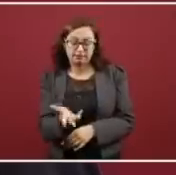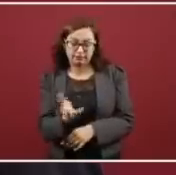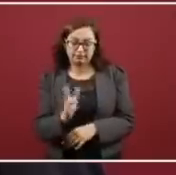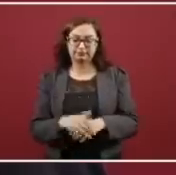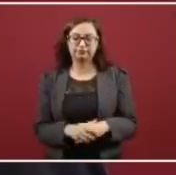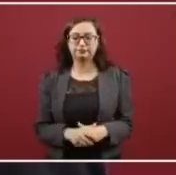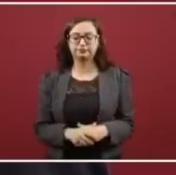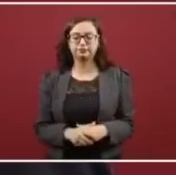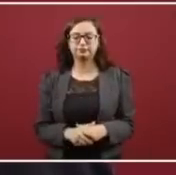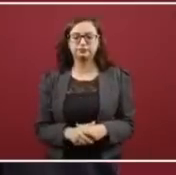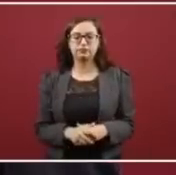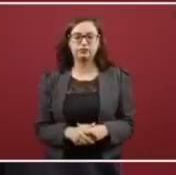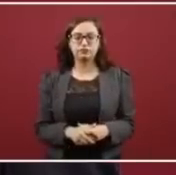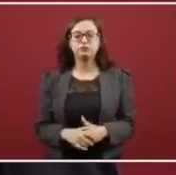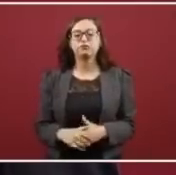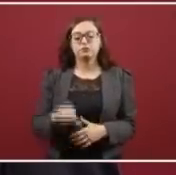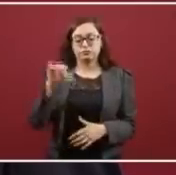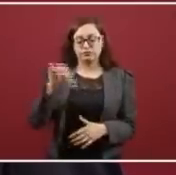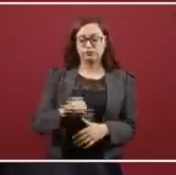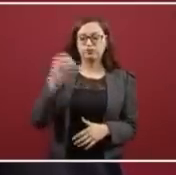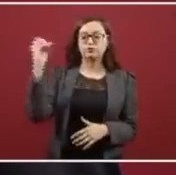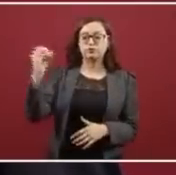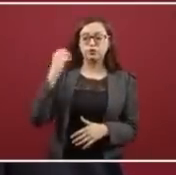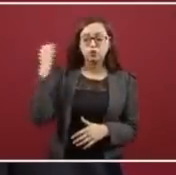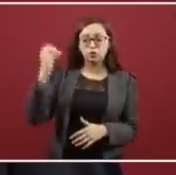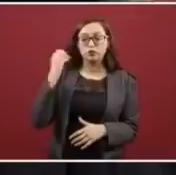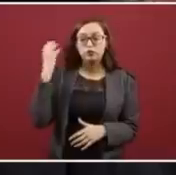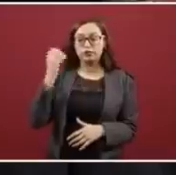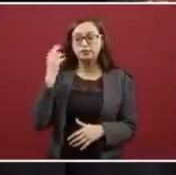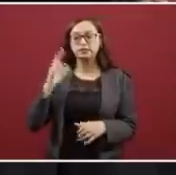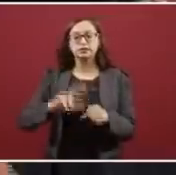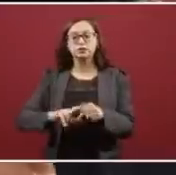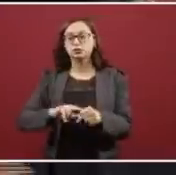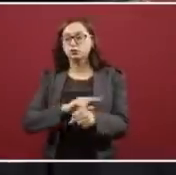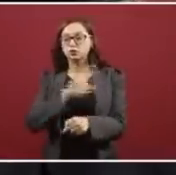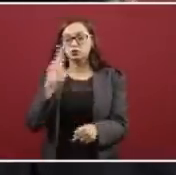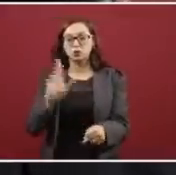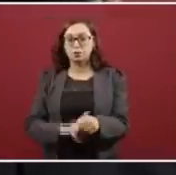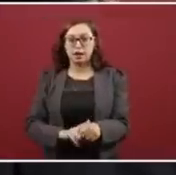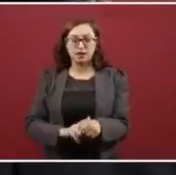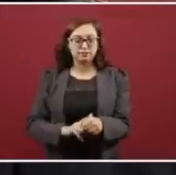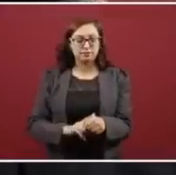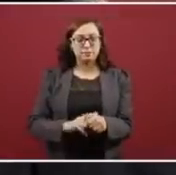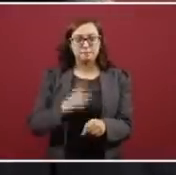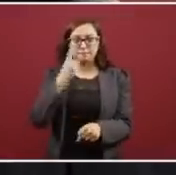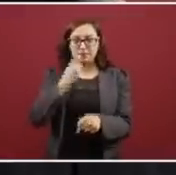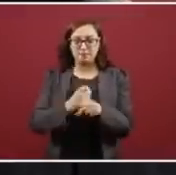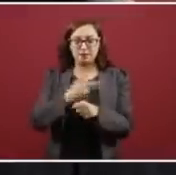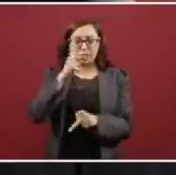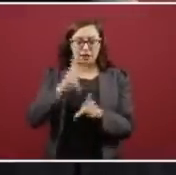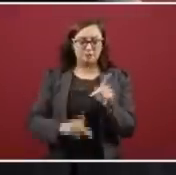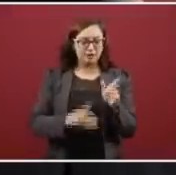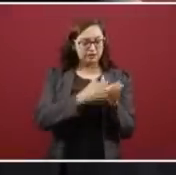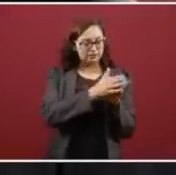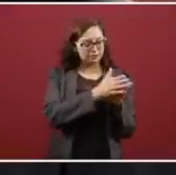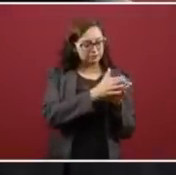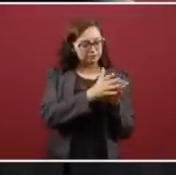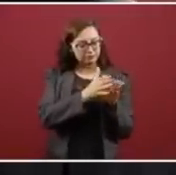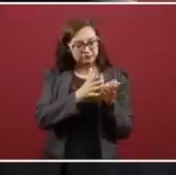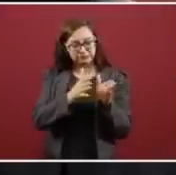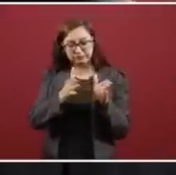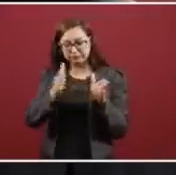en la conferencia normal la primera parte se da a